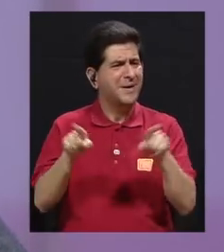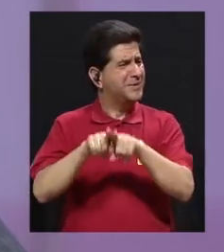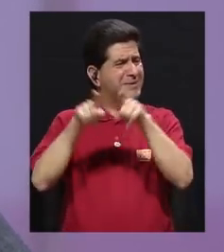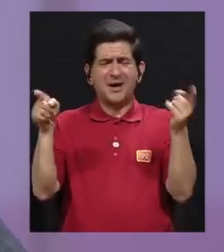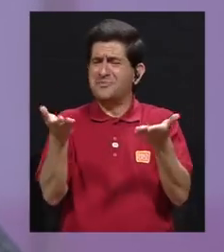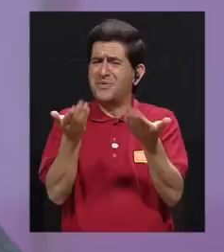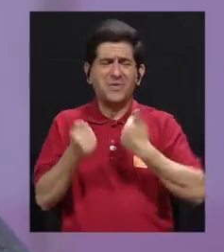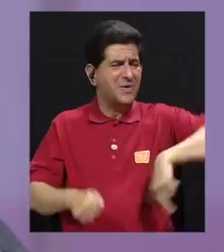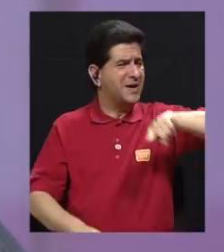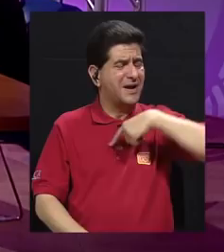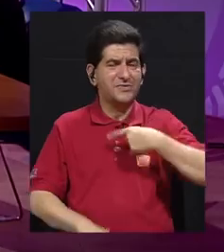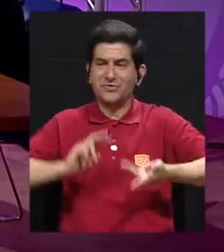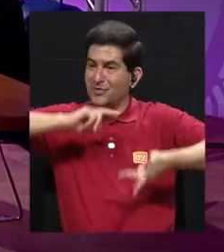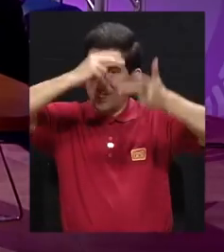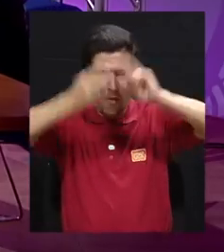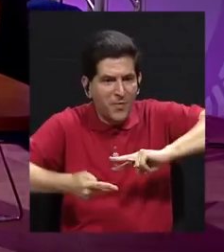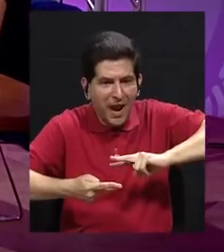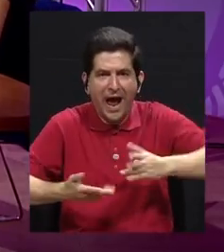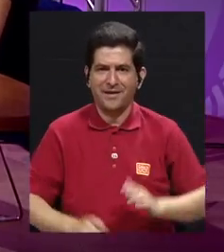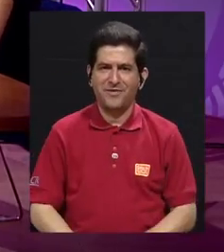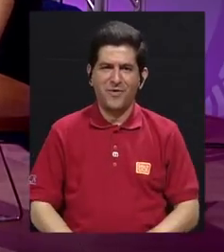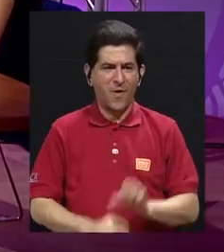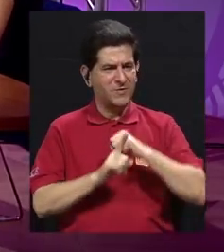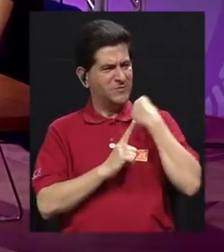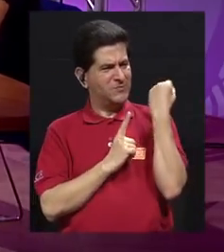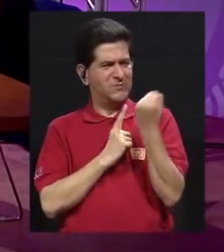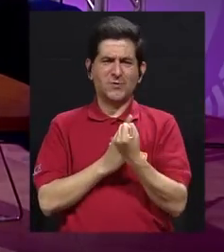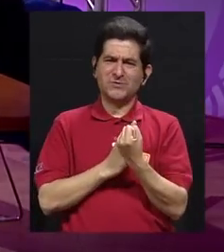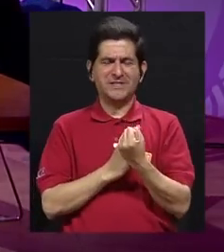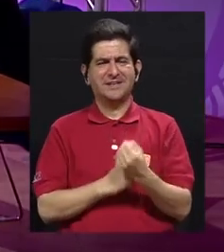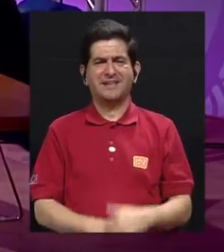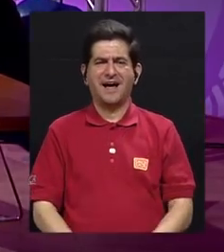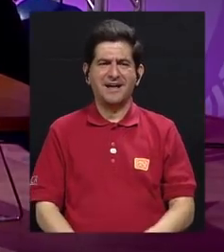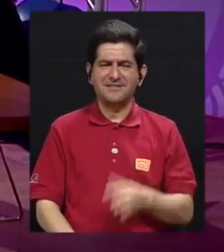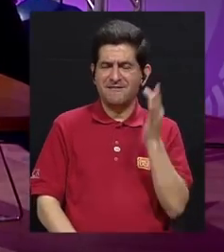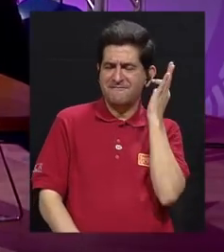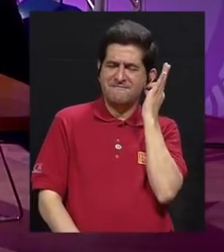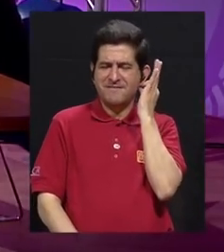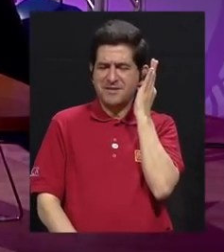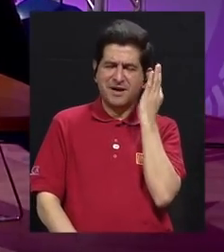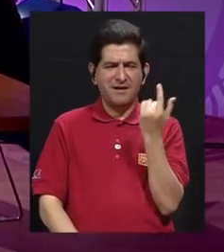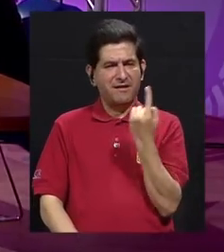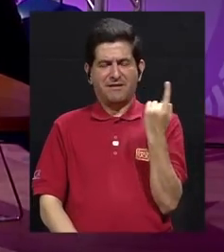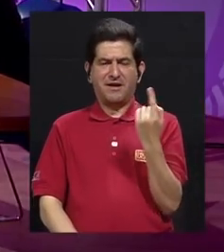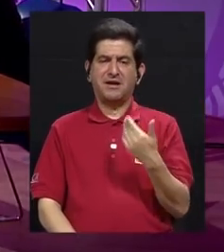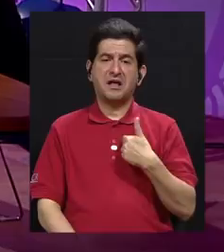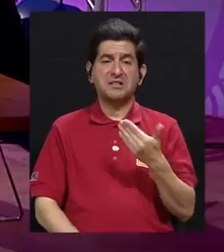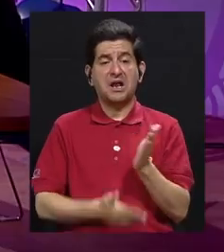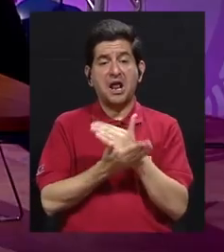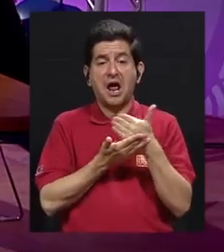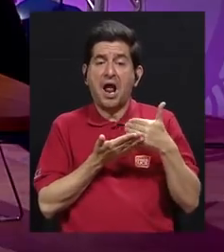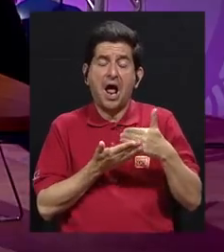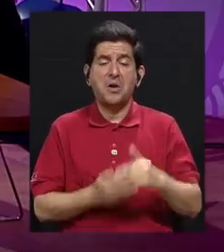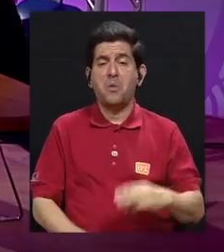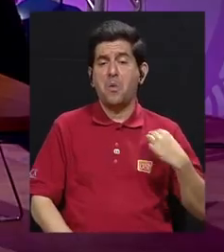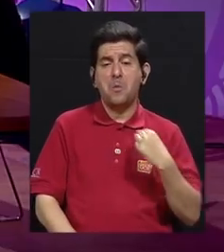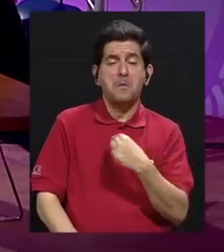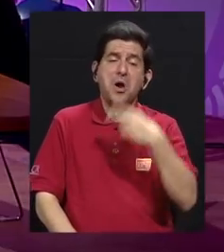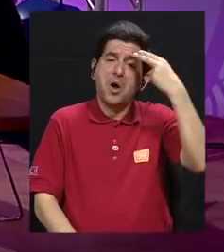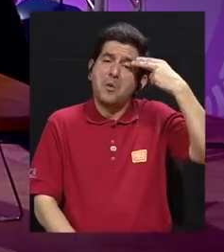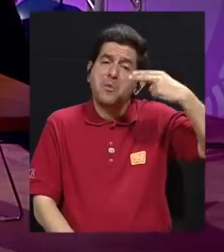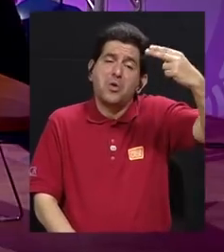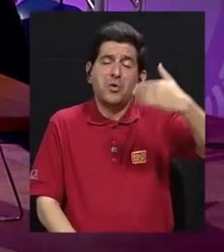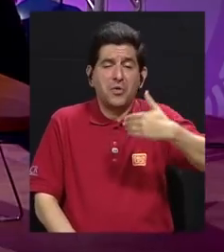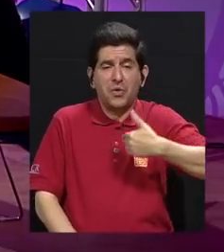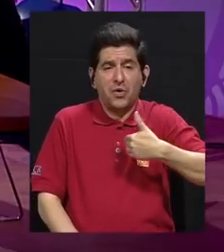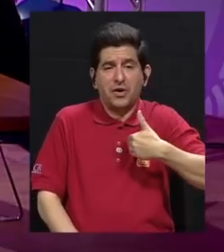¿no? Uh-huh. Pero tampoco queremos hacer a la inversa, es decir, unas sociedades femeninas donde habrá algún